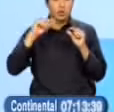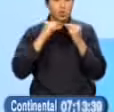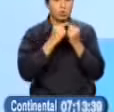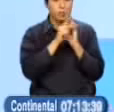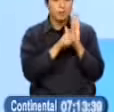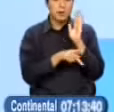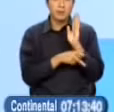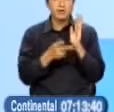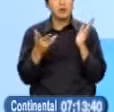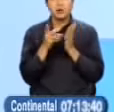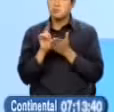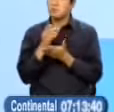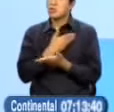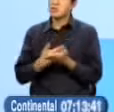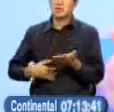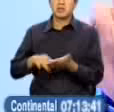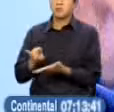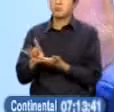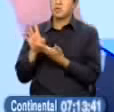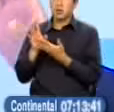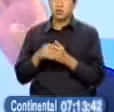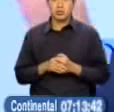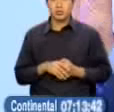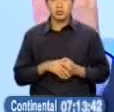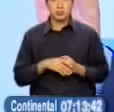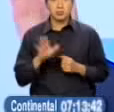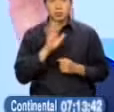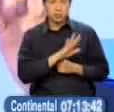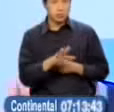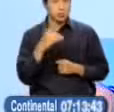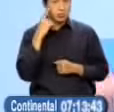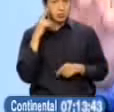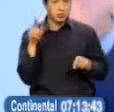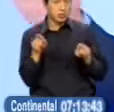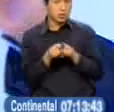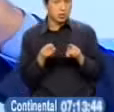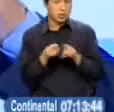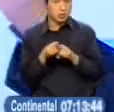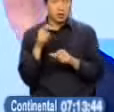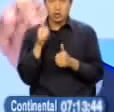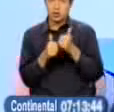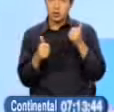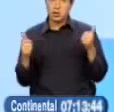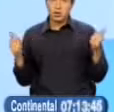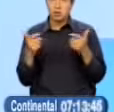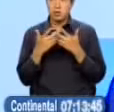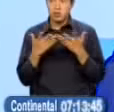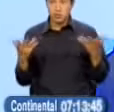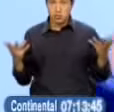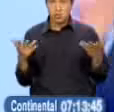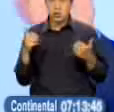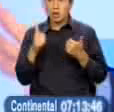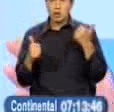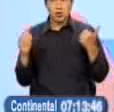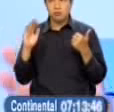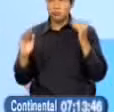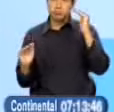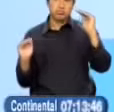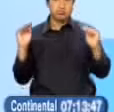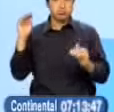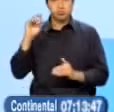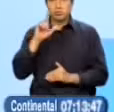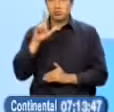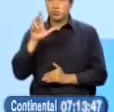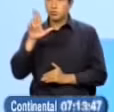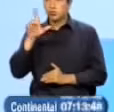parlamentaria se deshaga del jefe está y si es que buscan hacer una cosa con un candidato que tiene evidentemente un potencial inmenso como de